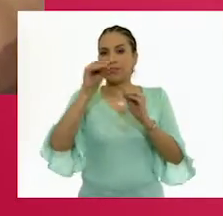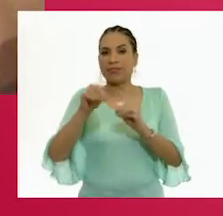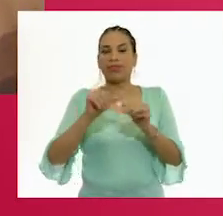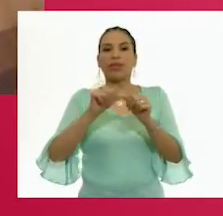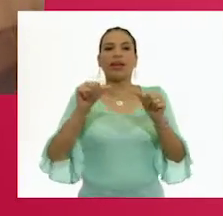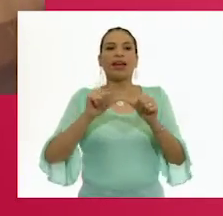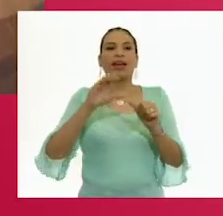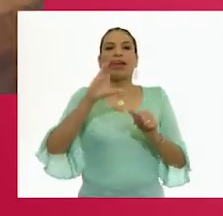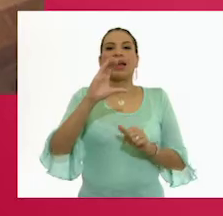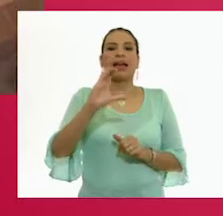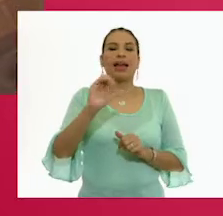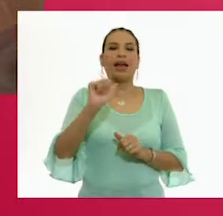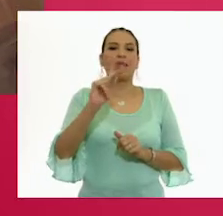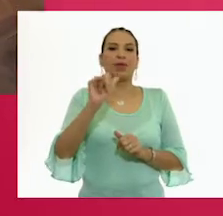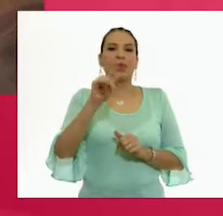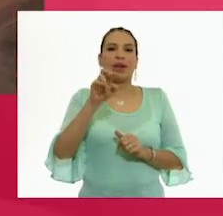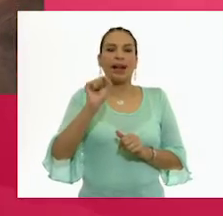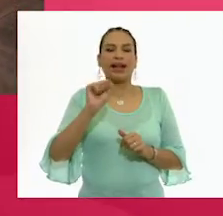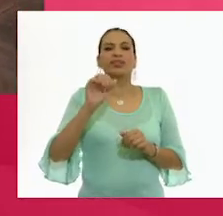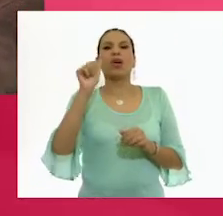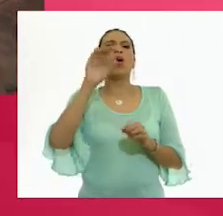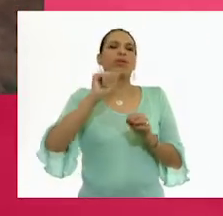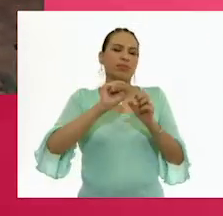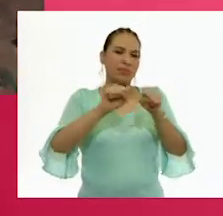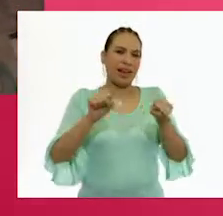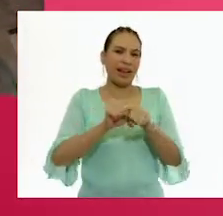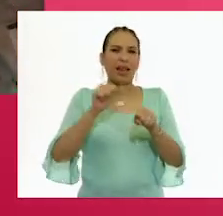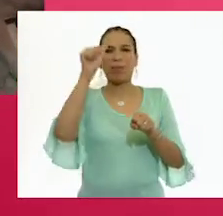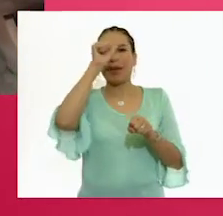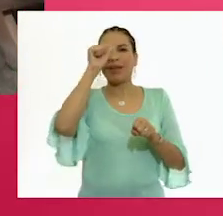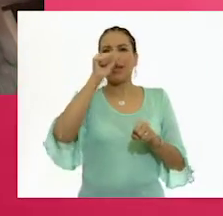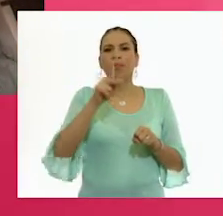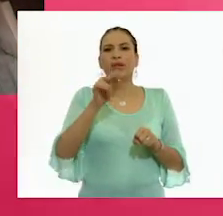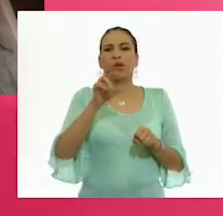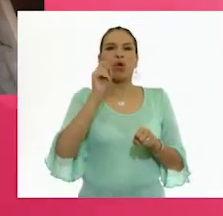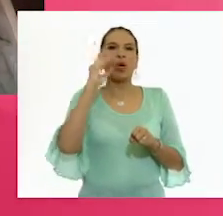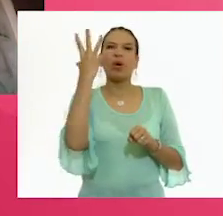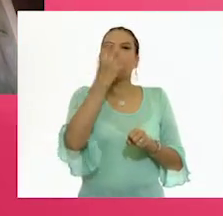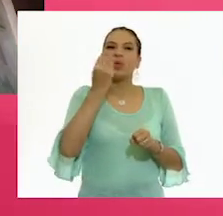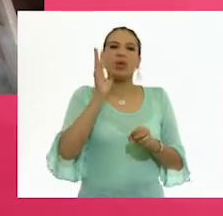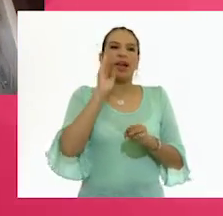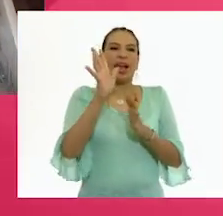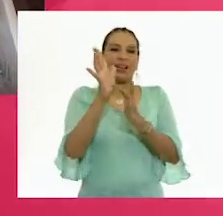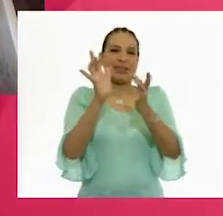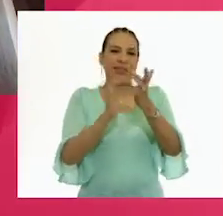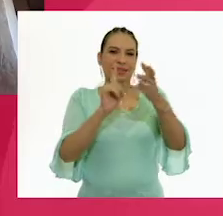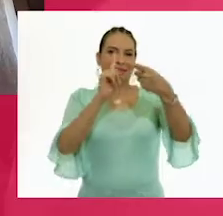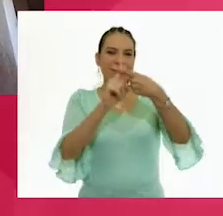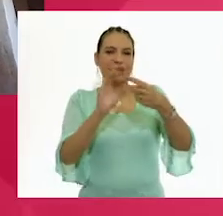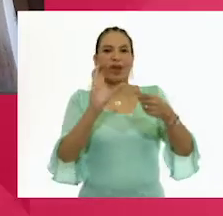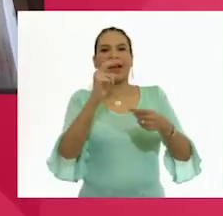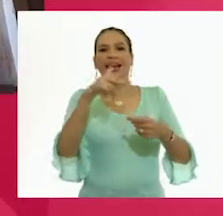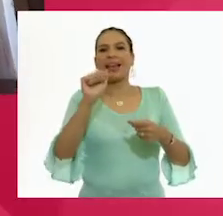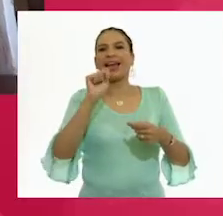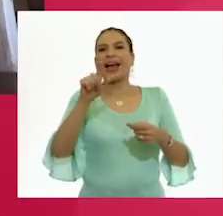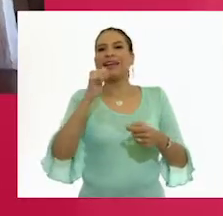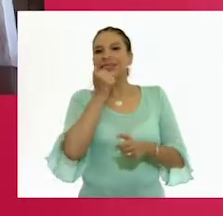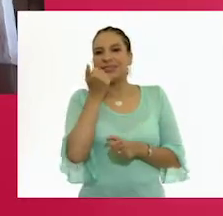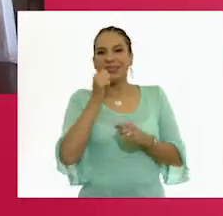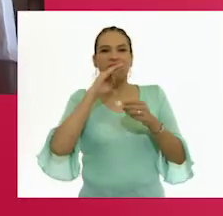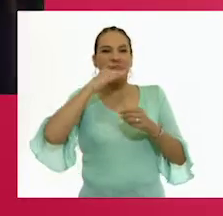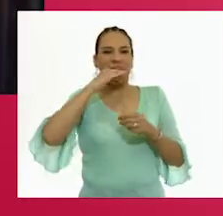salas capitulares o la sala del Padre Prior, donde vamos a ver una pintura mural impresionante, un Cristo de pulpa de caña de maíz. También en la